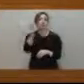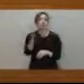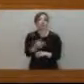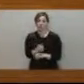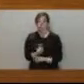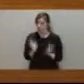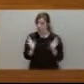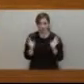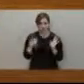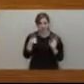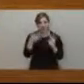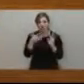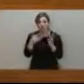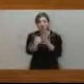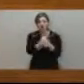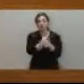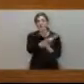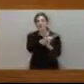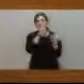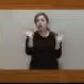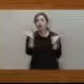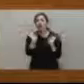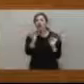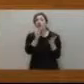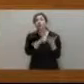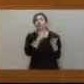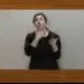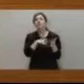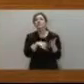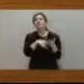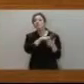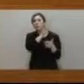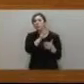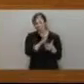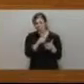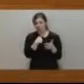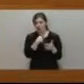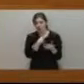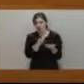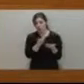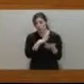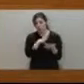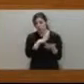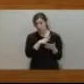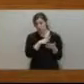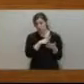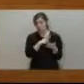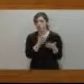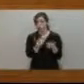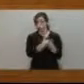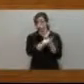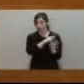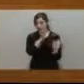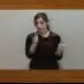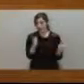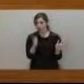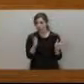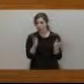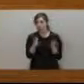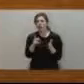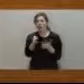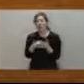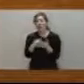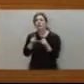aclarado quién contrató. Ha dicho usted, me ha parecido entenderle y me agradecería que lo aclarase, que han contratado una auditoría. ¿A